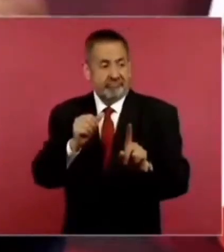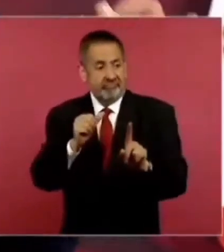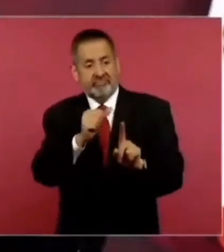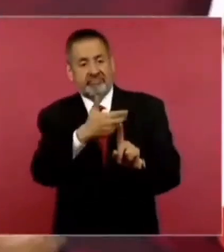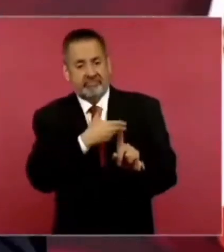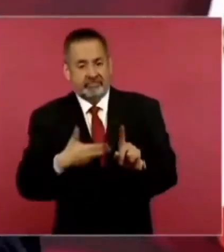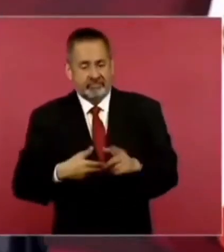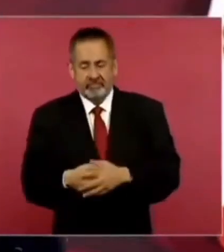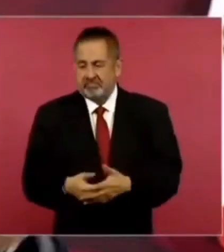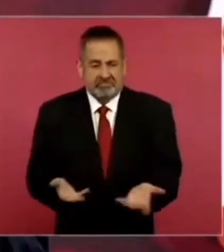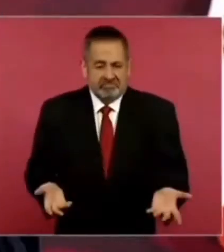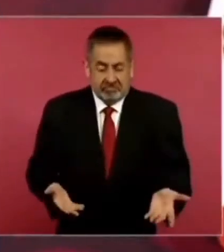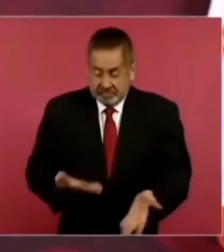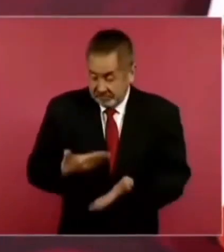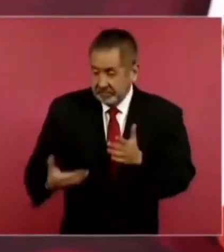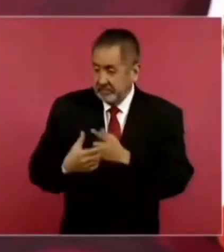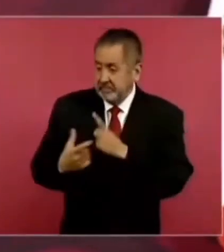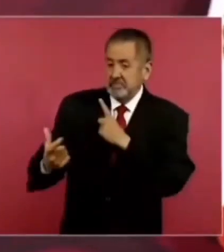Ahora me cuidan